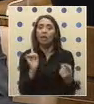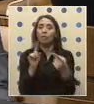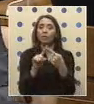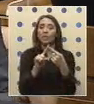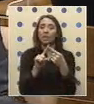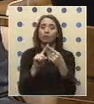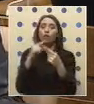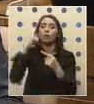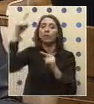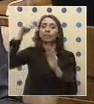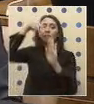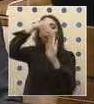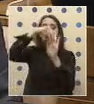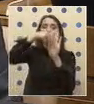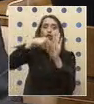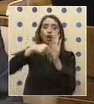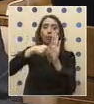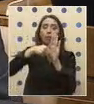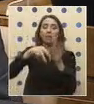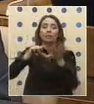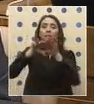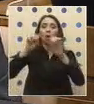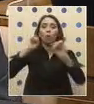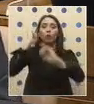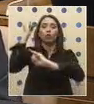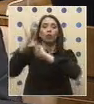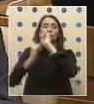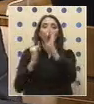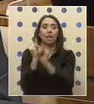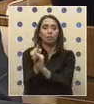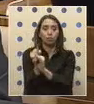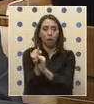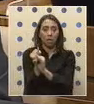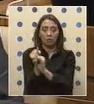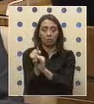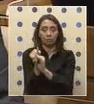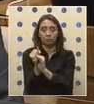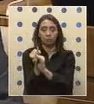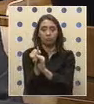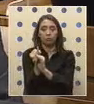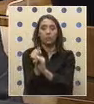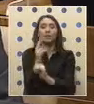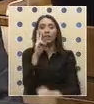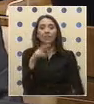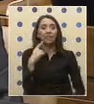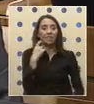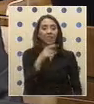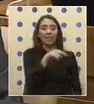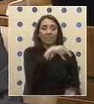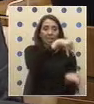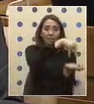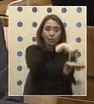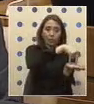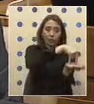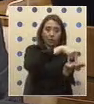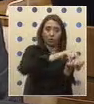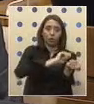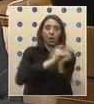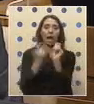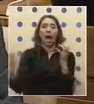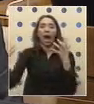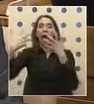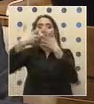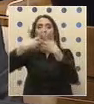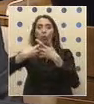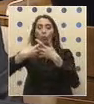las normas establecidas en tratados internacionales sin que el legislador adecue a